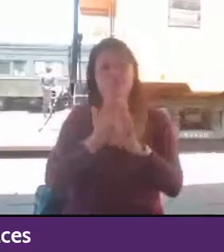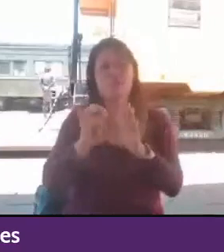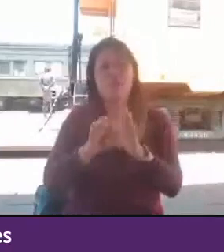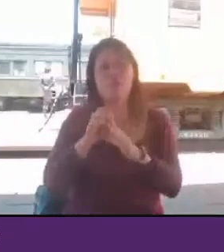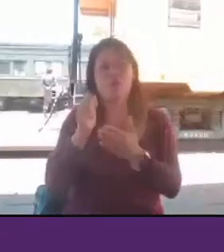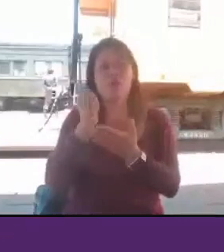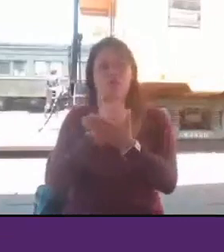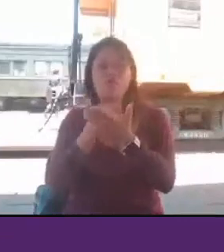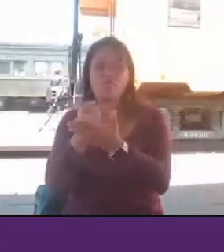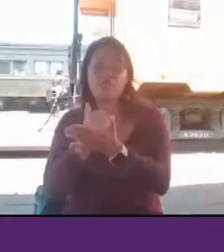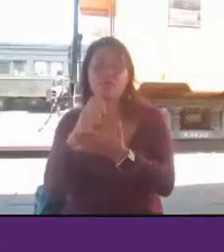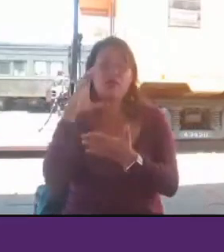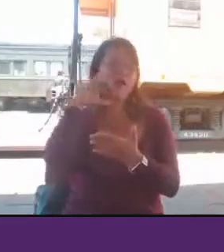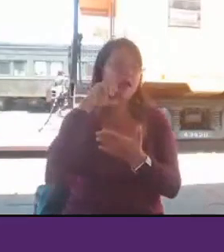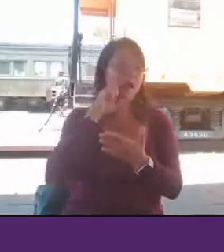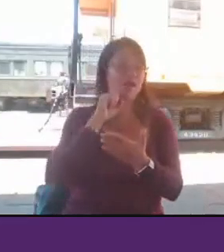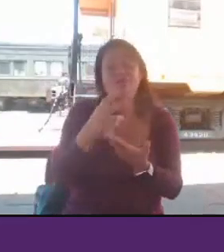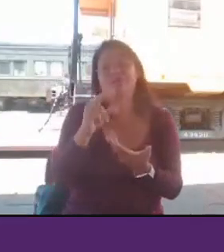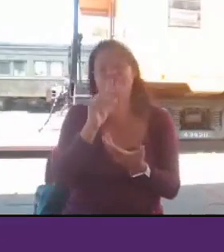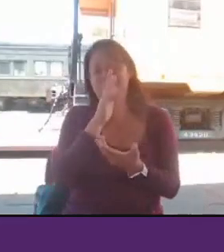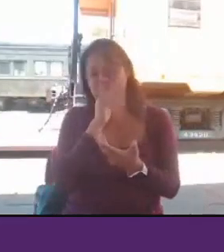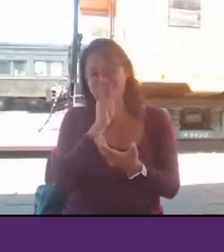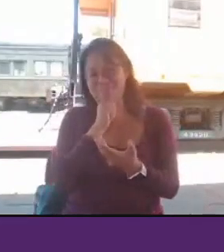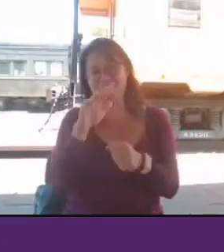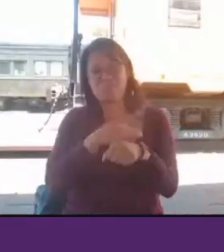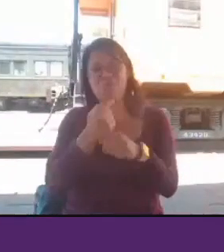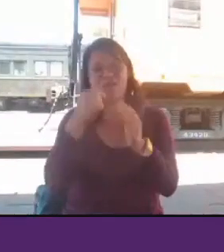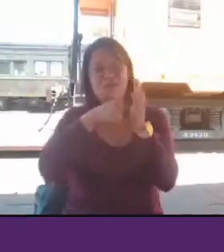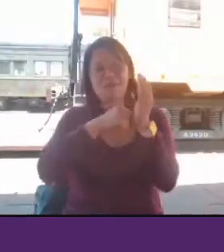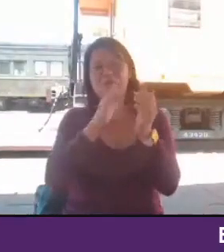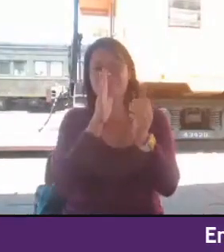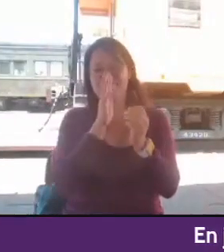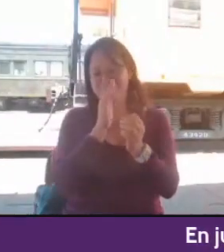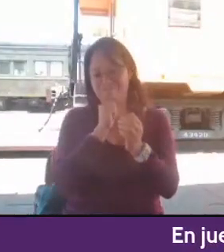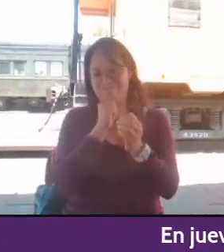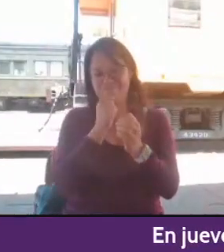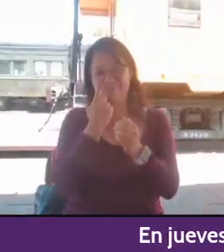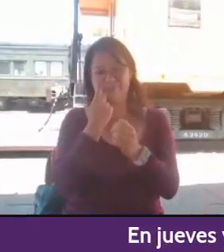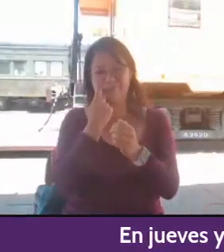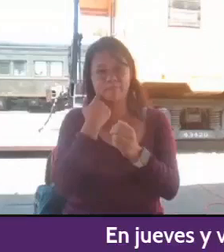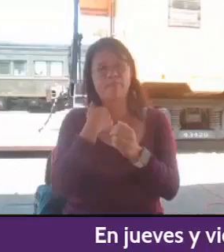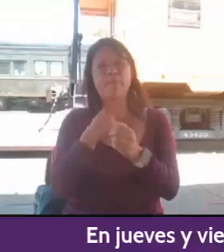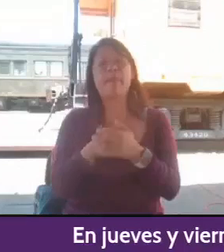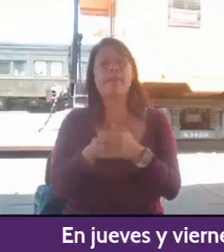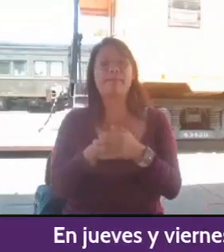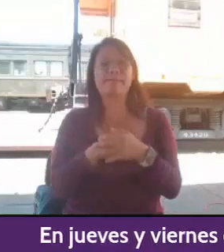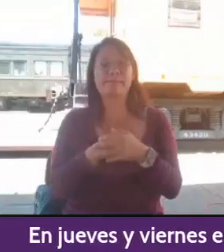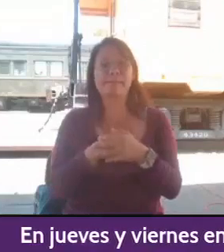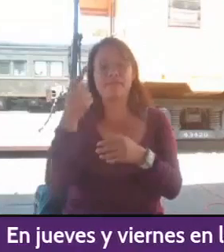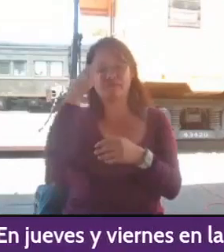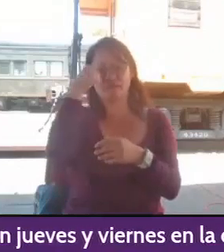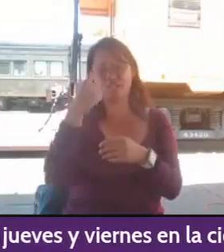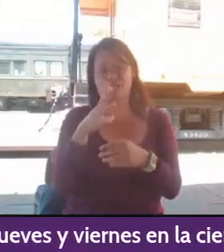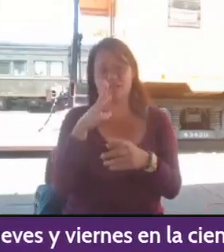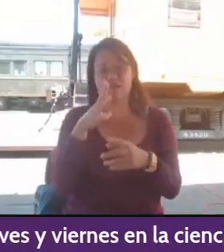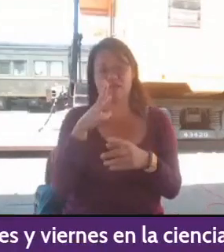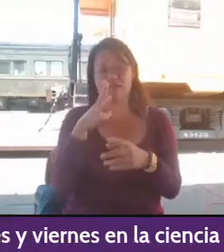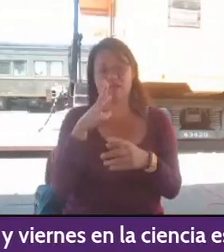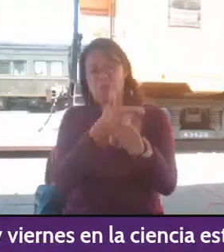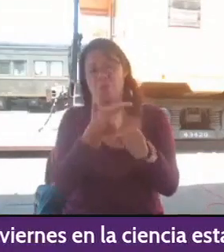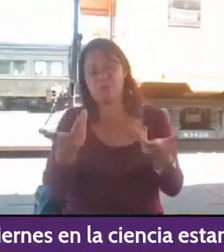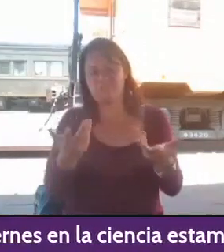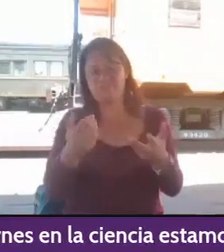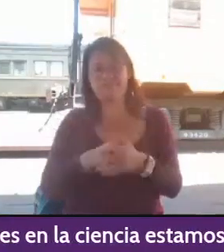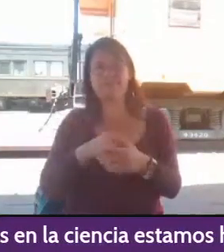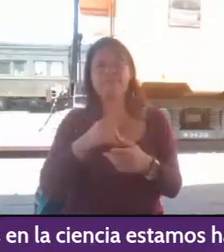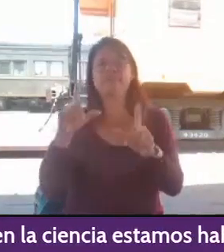naranja, porque entonces ya no pasa desapercibido. Una más corta. Como se puede ver acá, en las rapaces diurnas tenemos desde muy